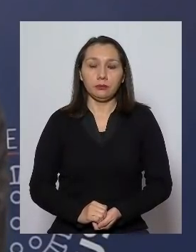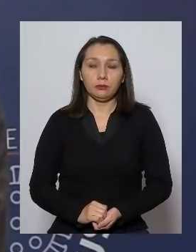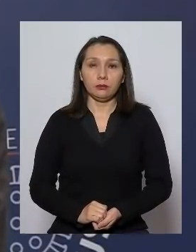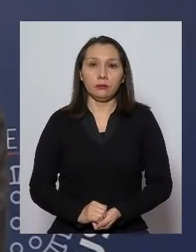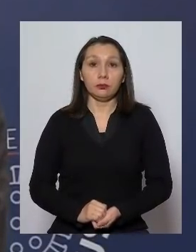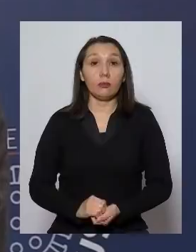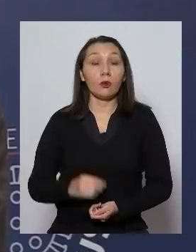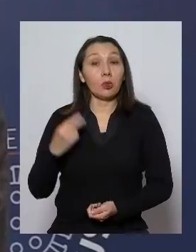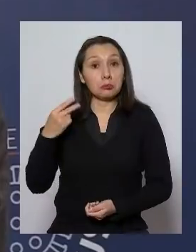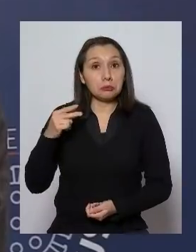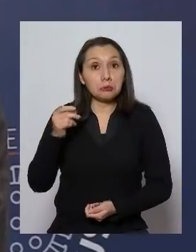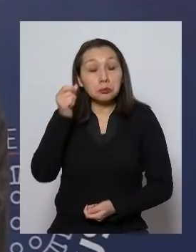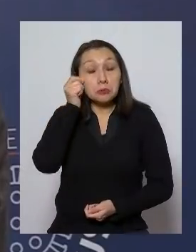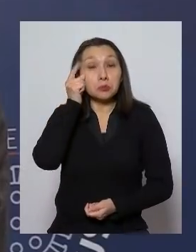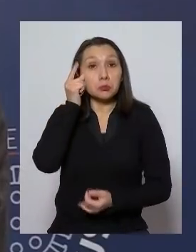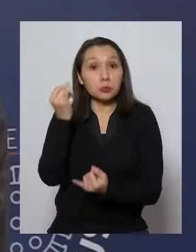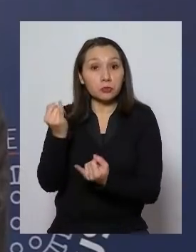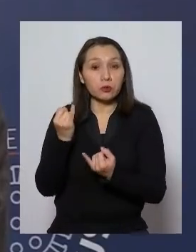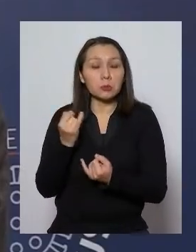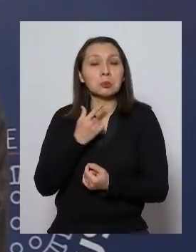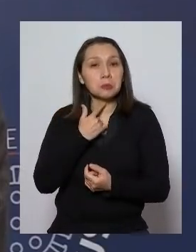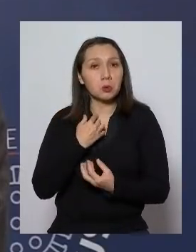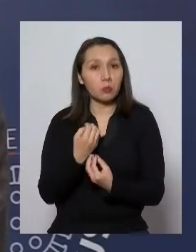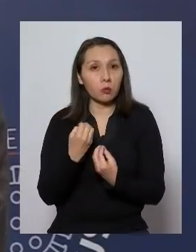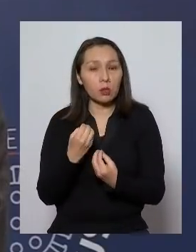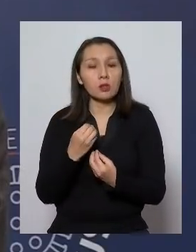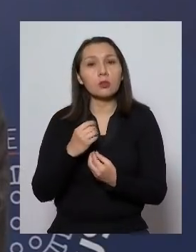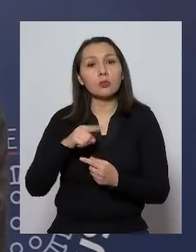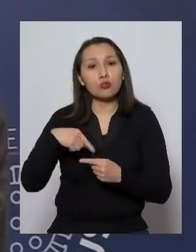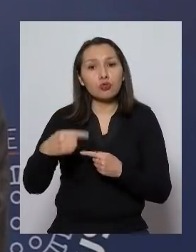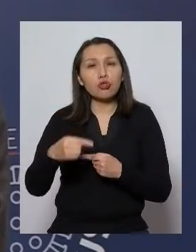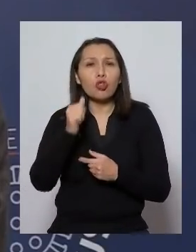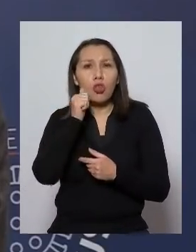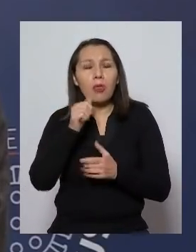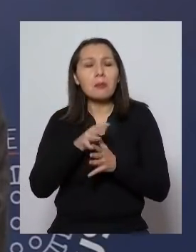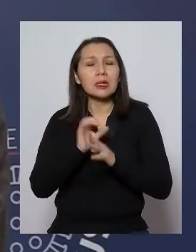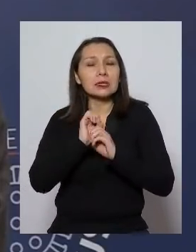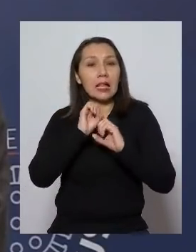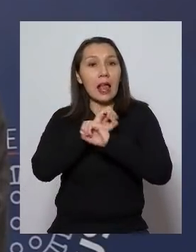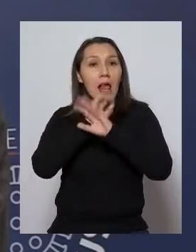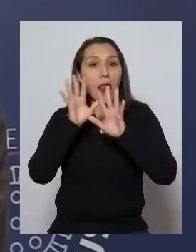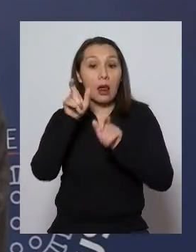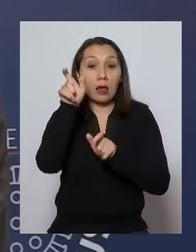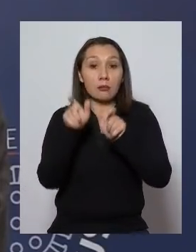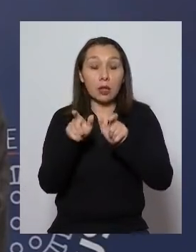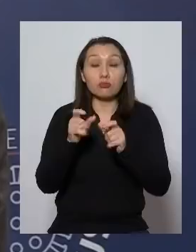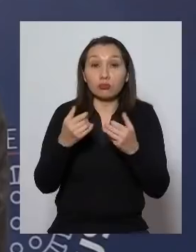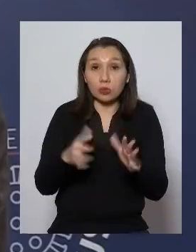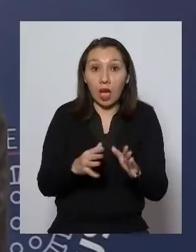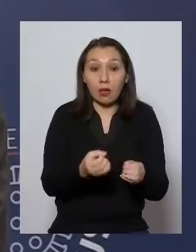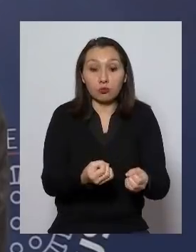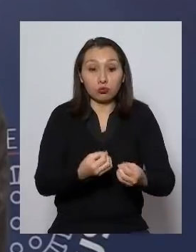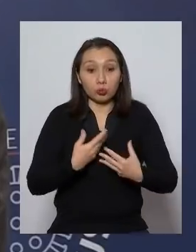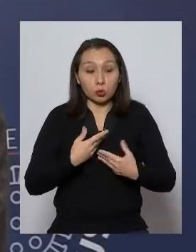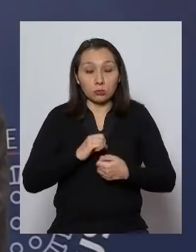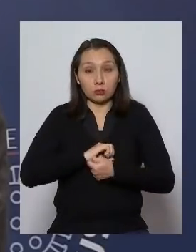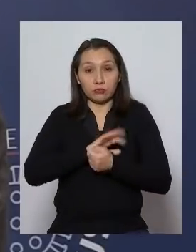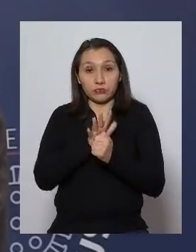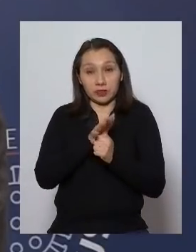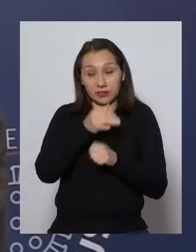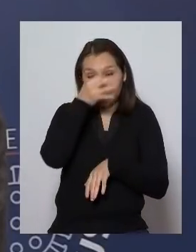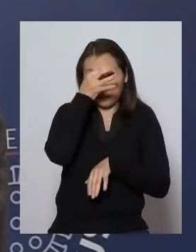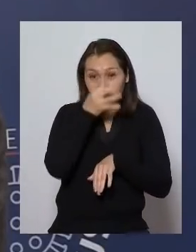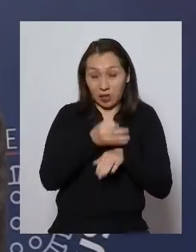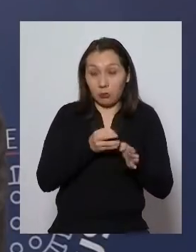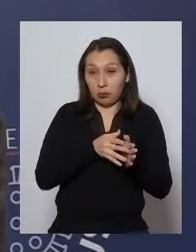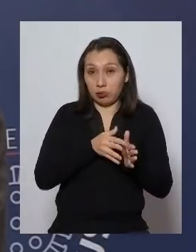Una noticia interesante, buena, es que cada vez es más claro que las personas que han cursado una